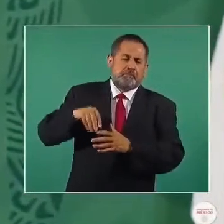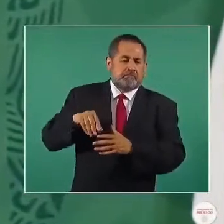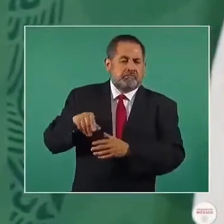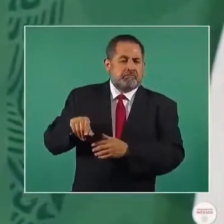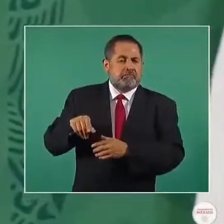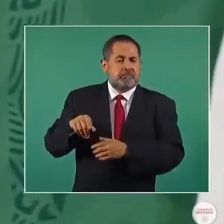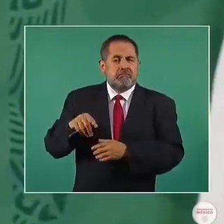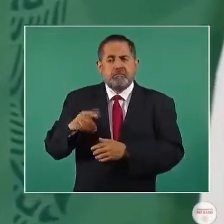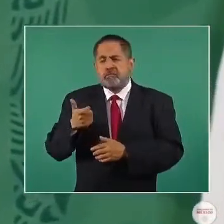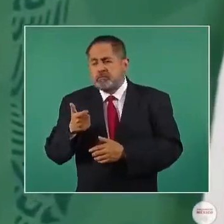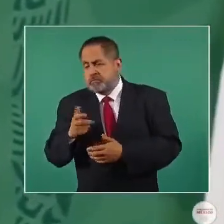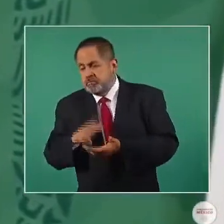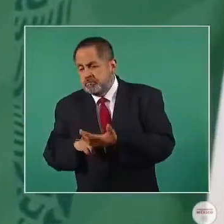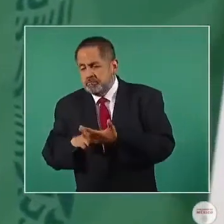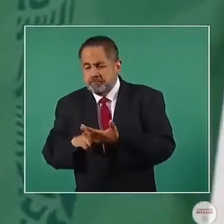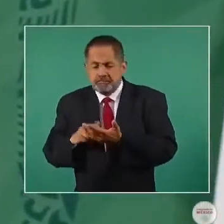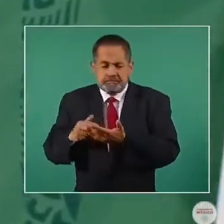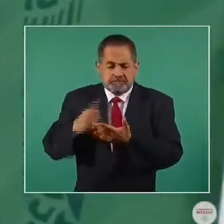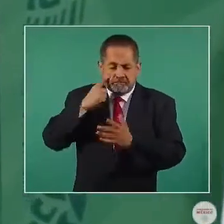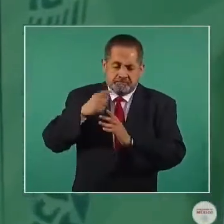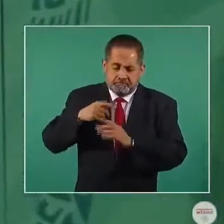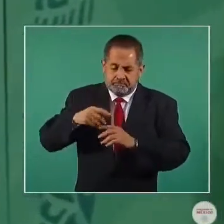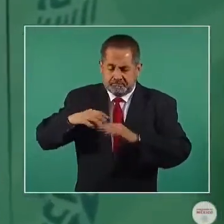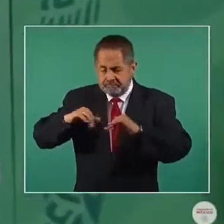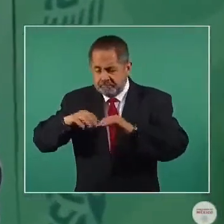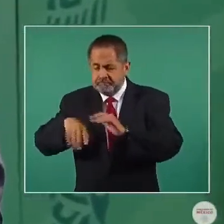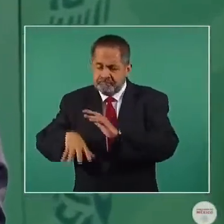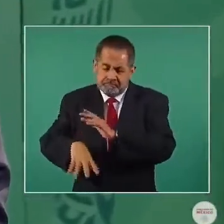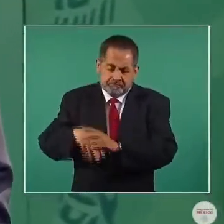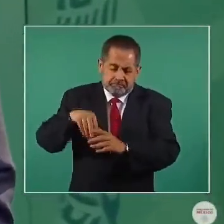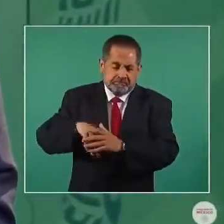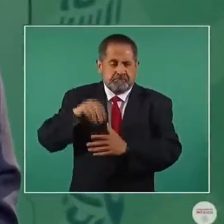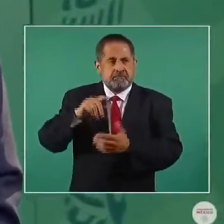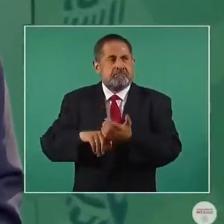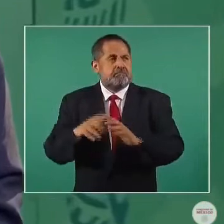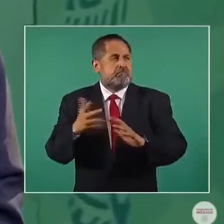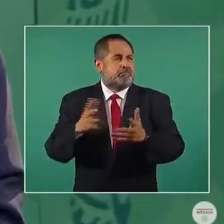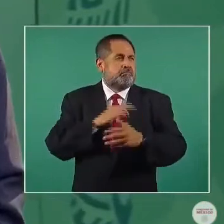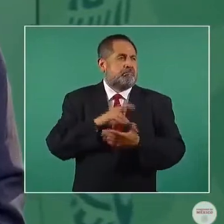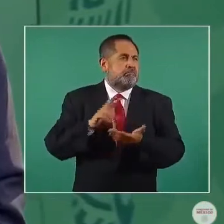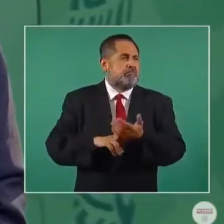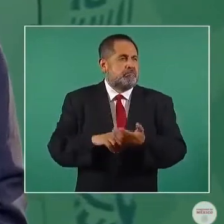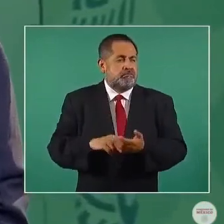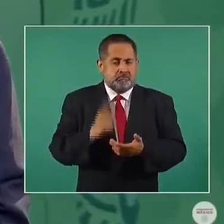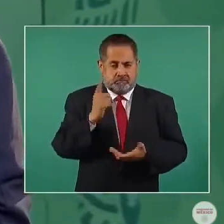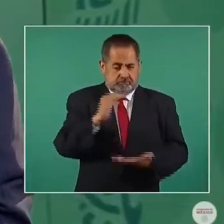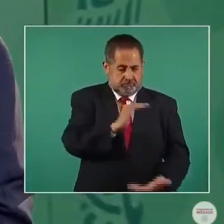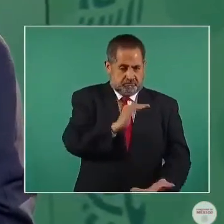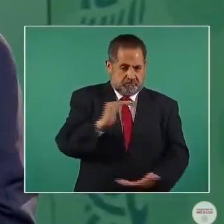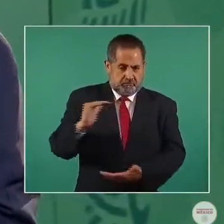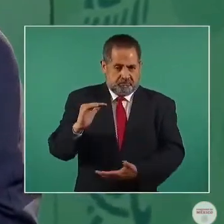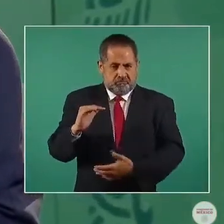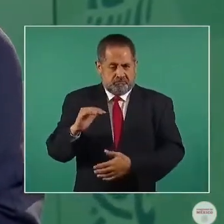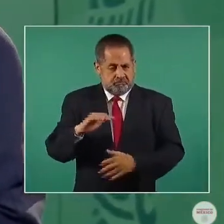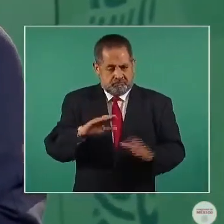petróleo a un costo de $4 barril.